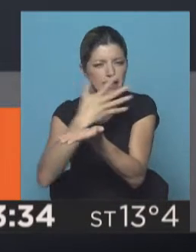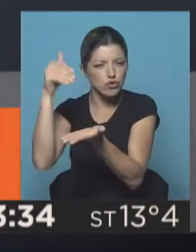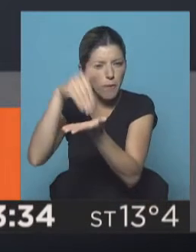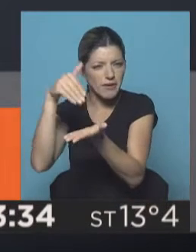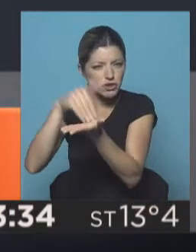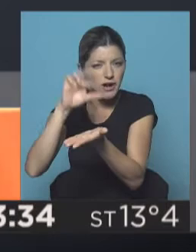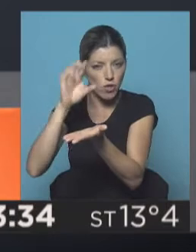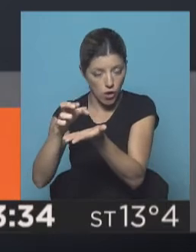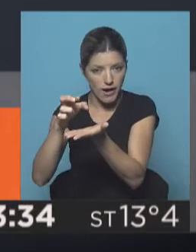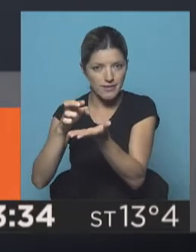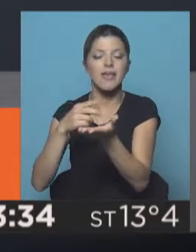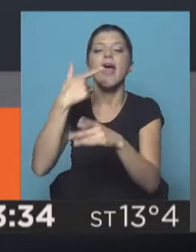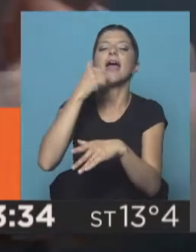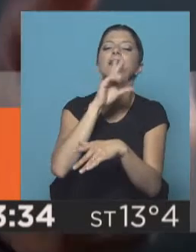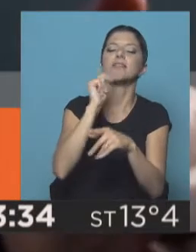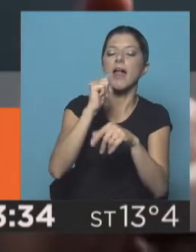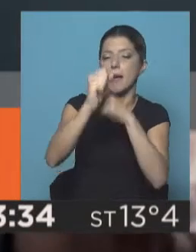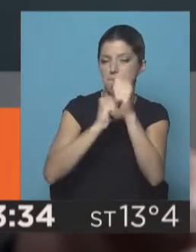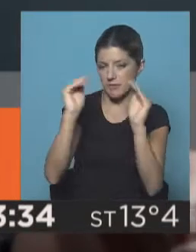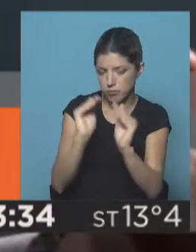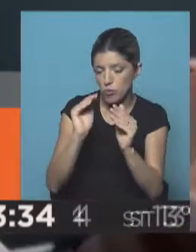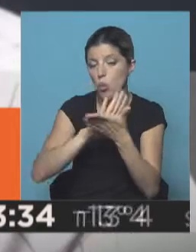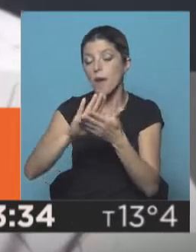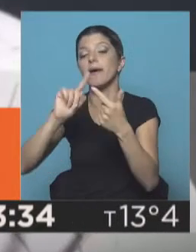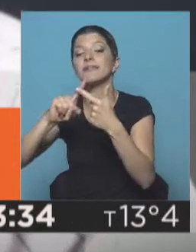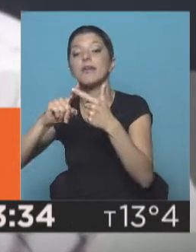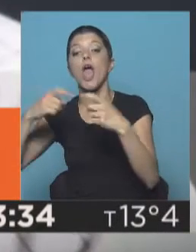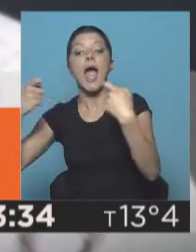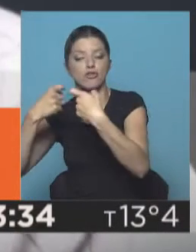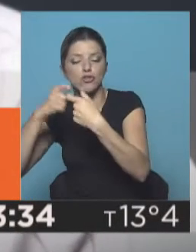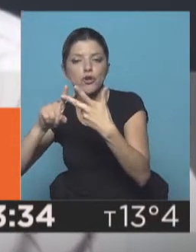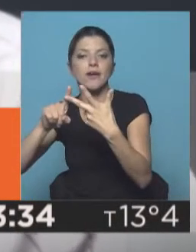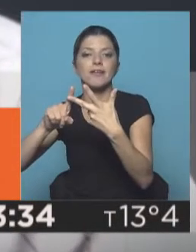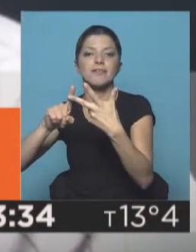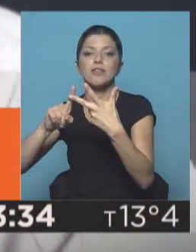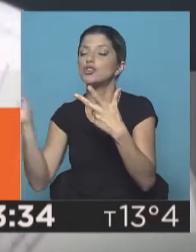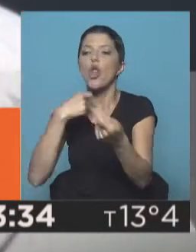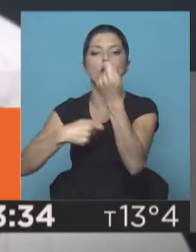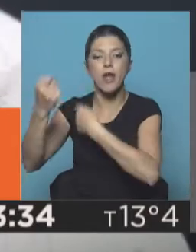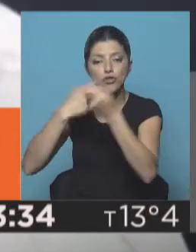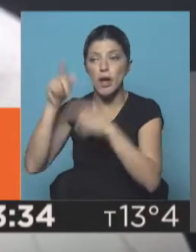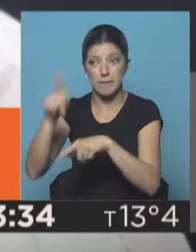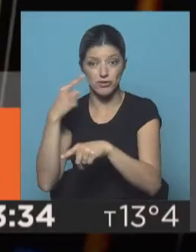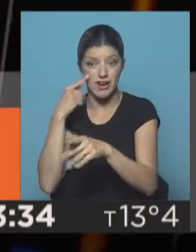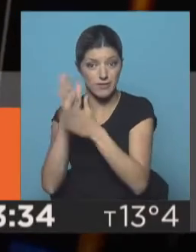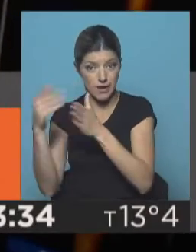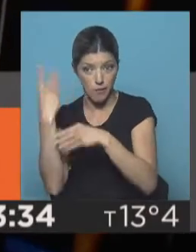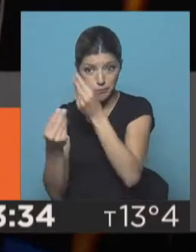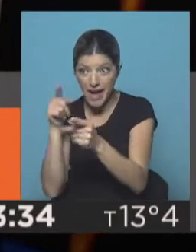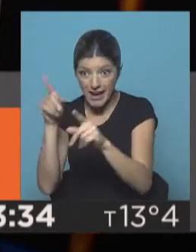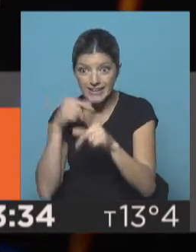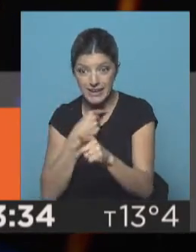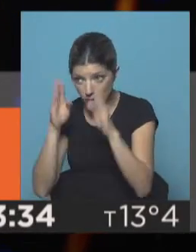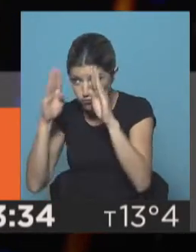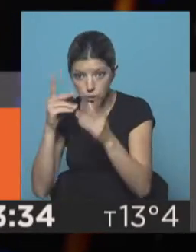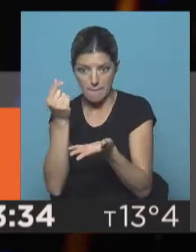startups, compañías iniciativas con impactos sociales y negocios iniciados por refugiados y migrantes. Una tendencia que,